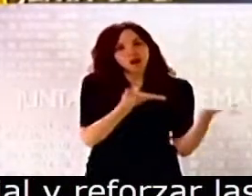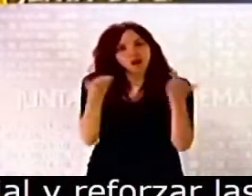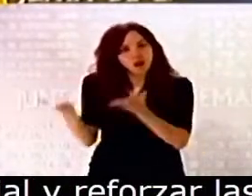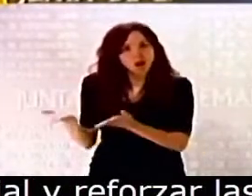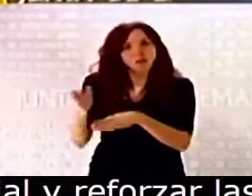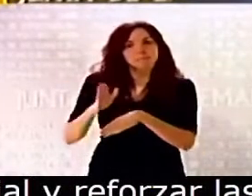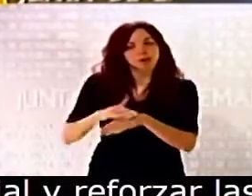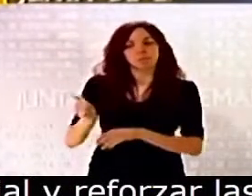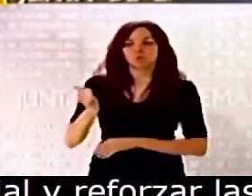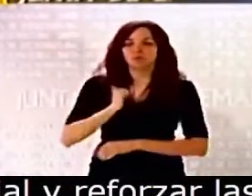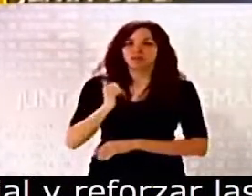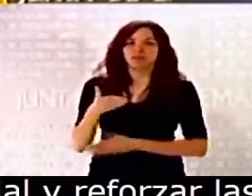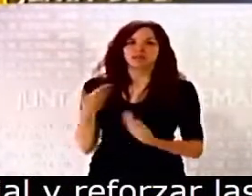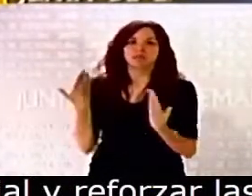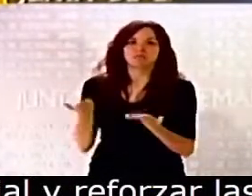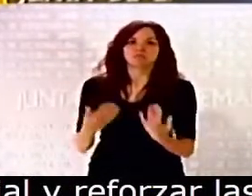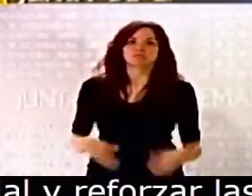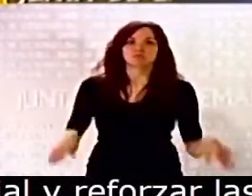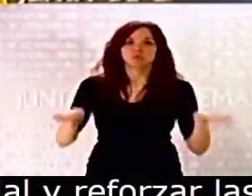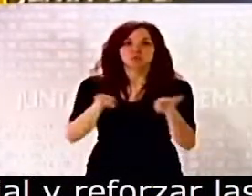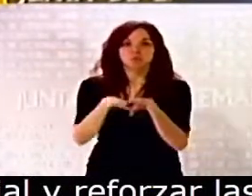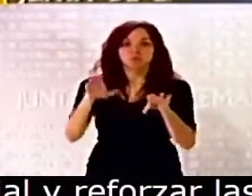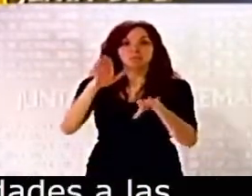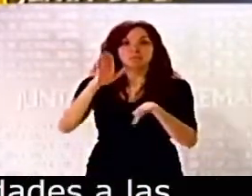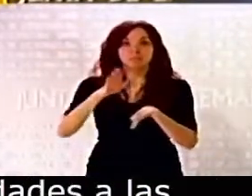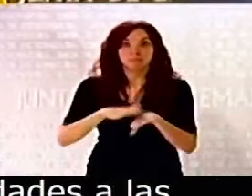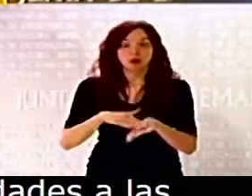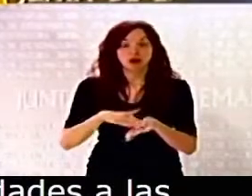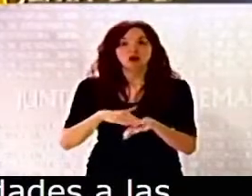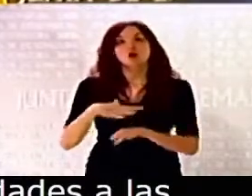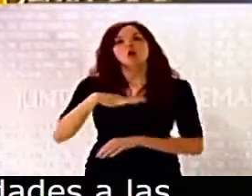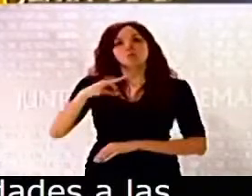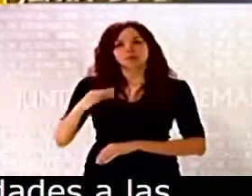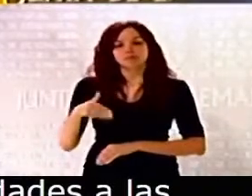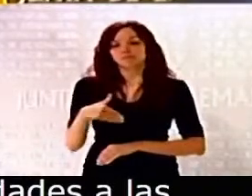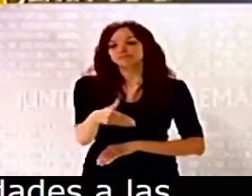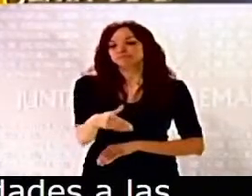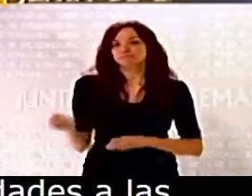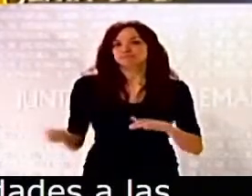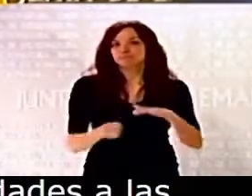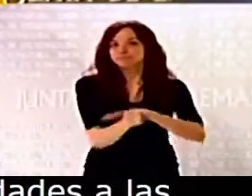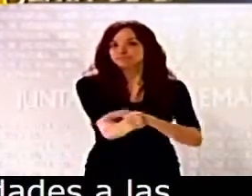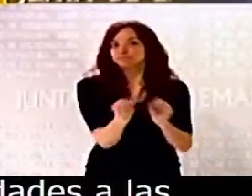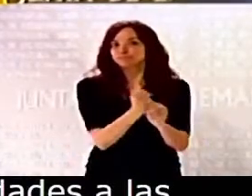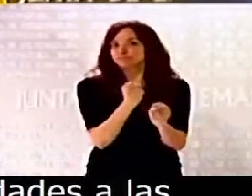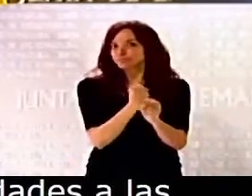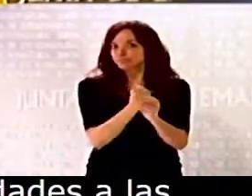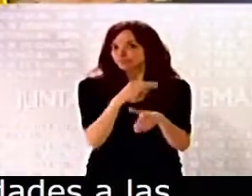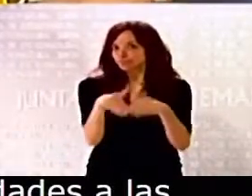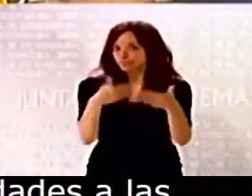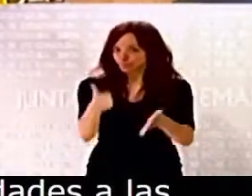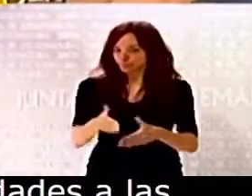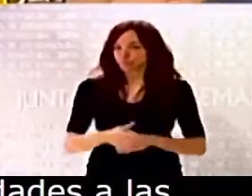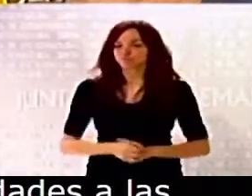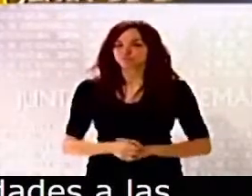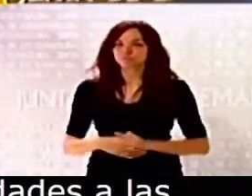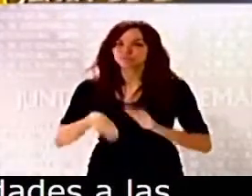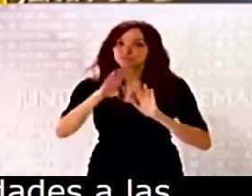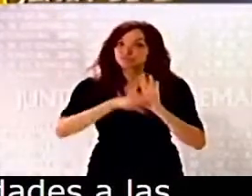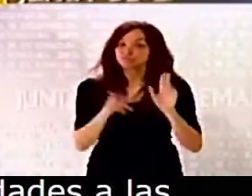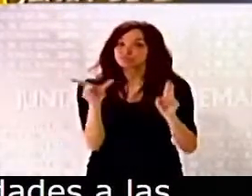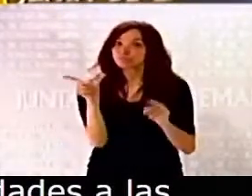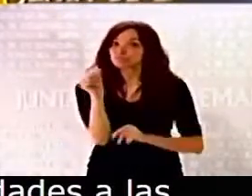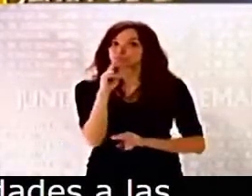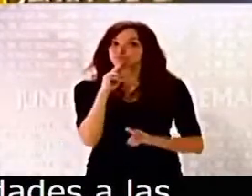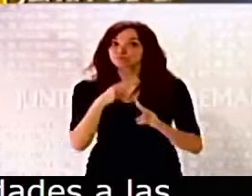que den oportunidades a esas personas para poder incorporarse al mercado de trabajo. Este es el programa Crisol,